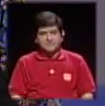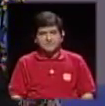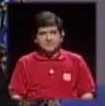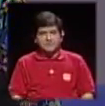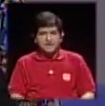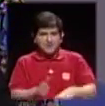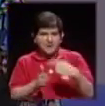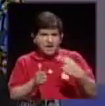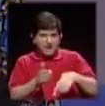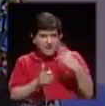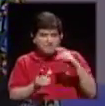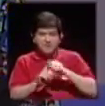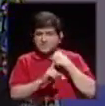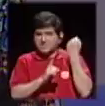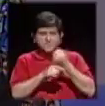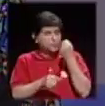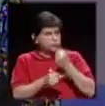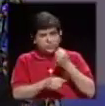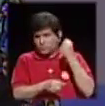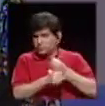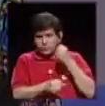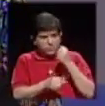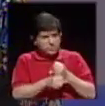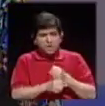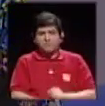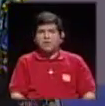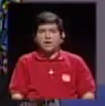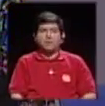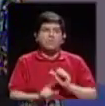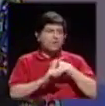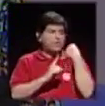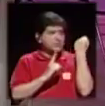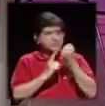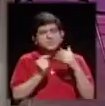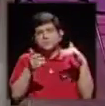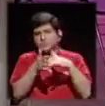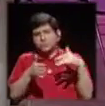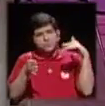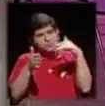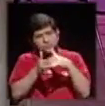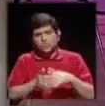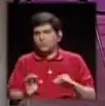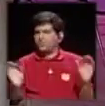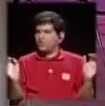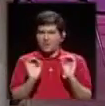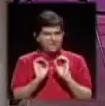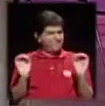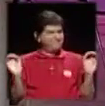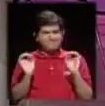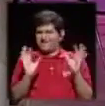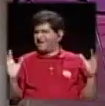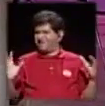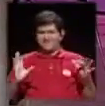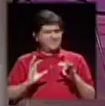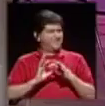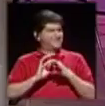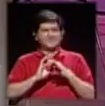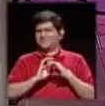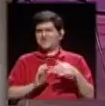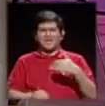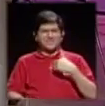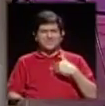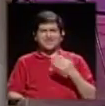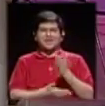a veces por cuestiones laborales, por situaciones estudiantiles y nada que ver